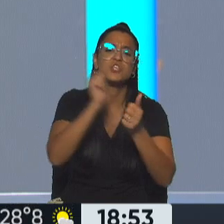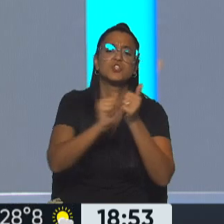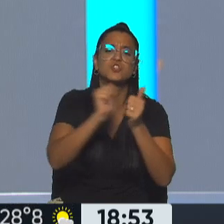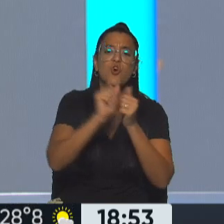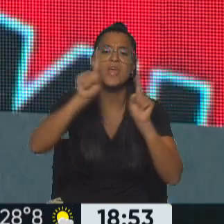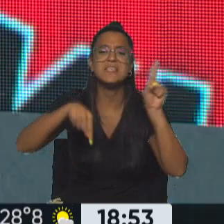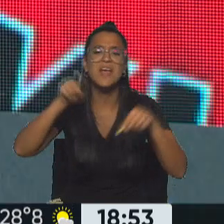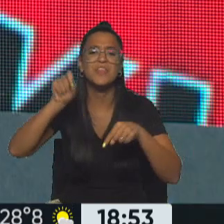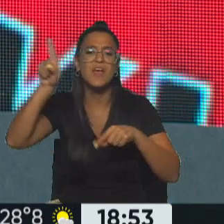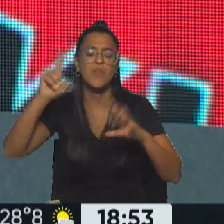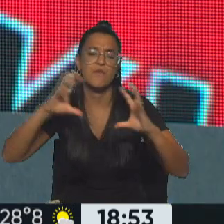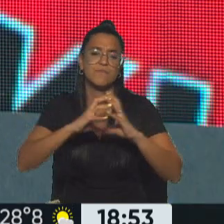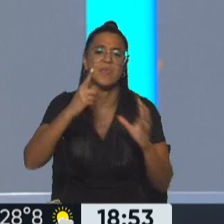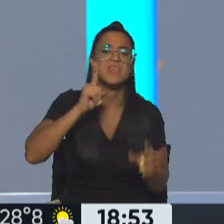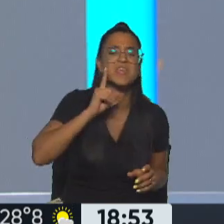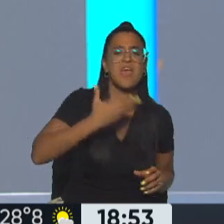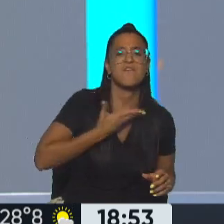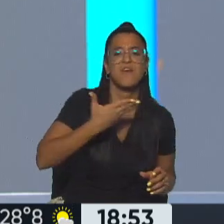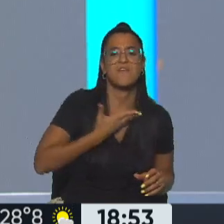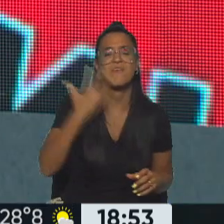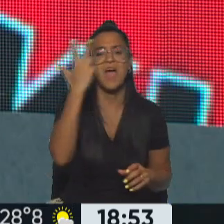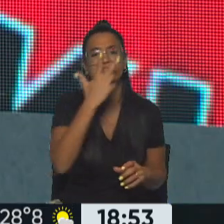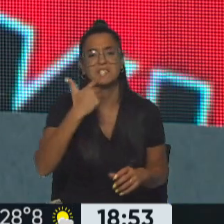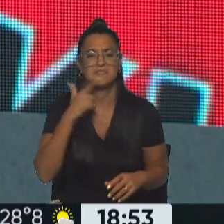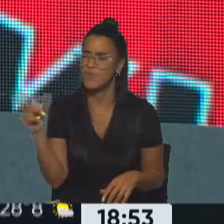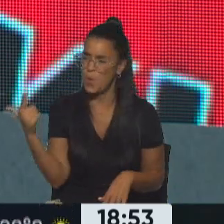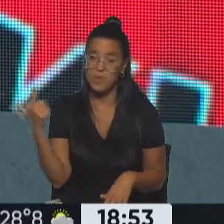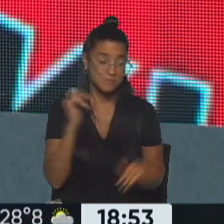de estadística del fútbol y ffhs claro